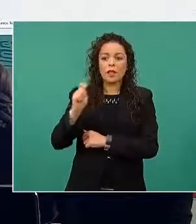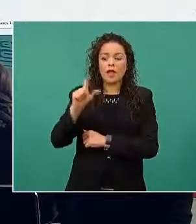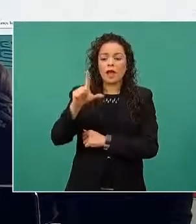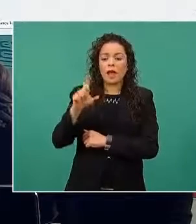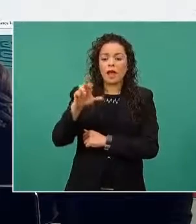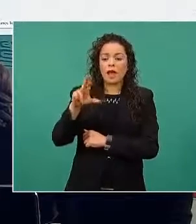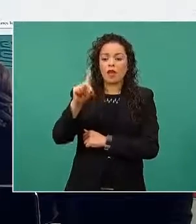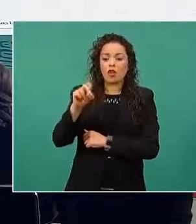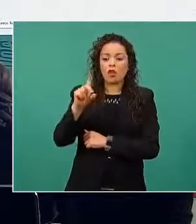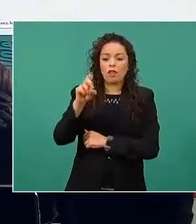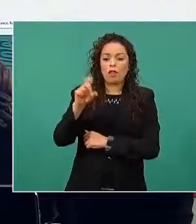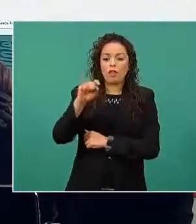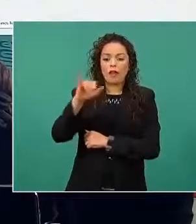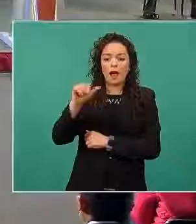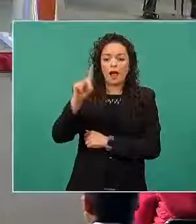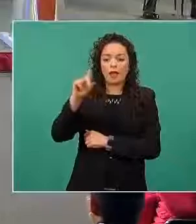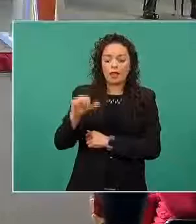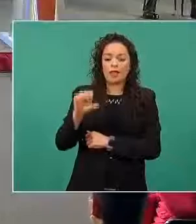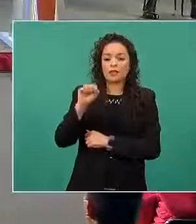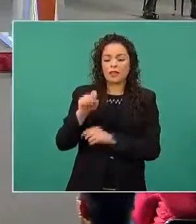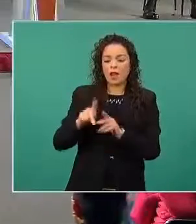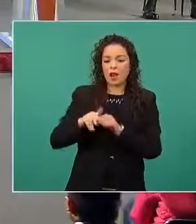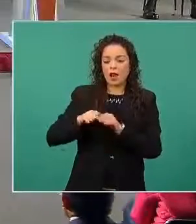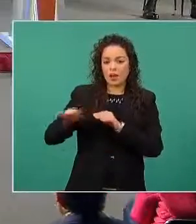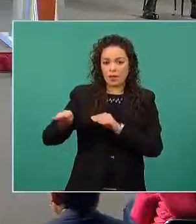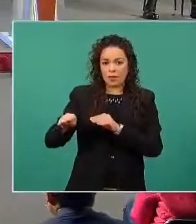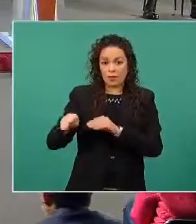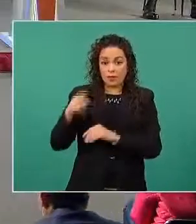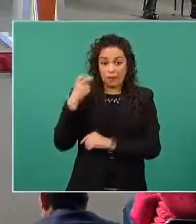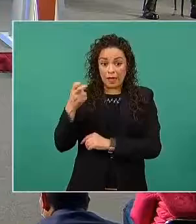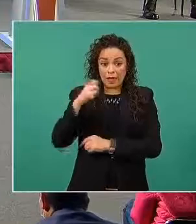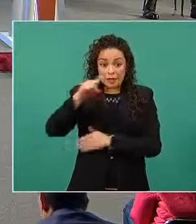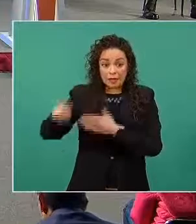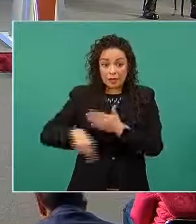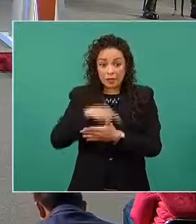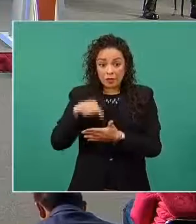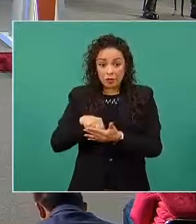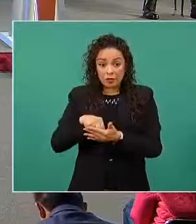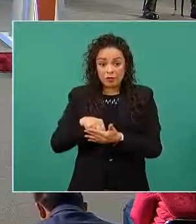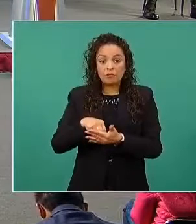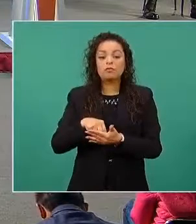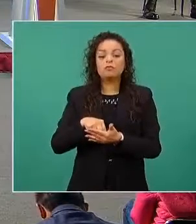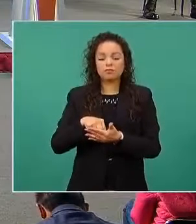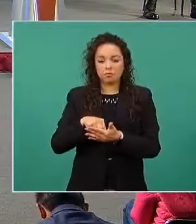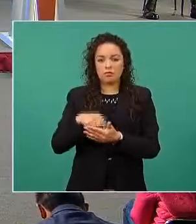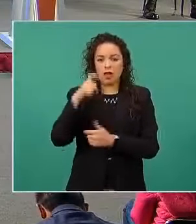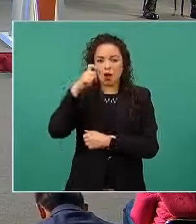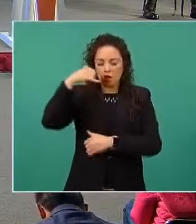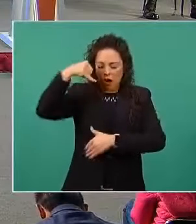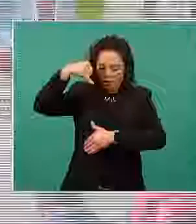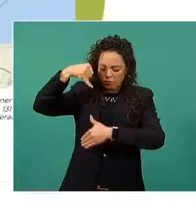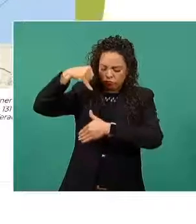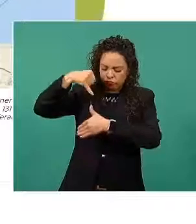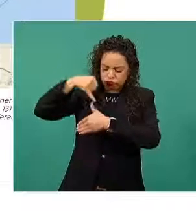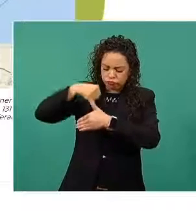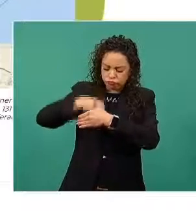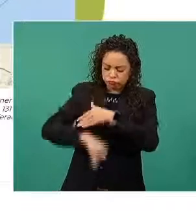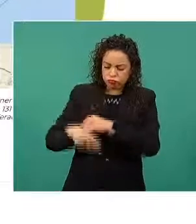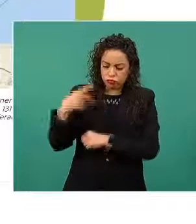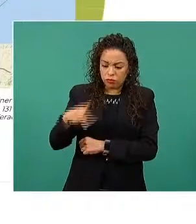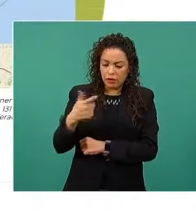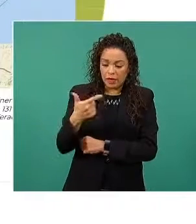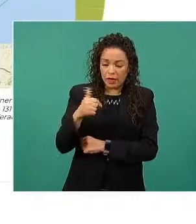de Tejada. Bueno, este Campo Lakach es un yacimiento de gas no asociado en aguas profundas. Estamos hablando